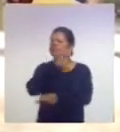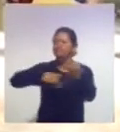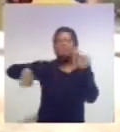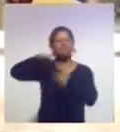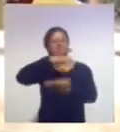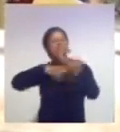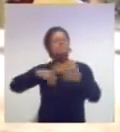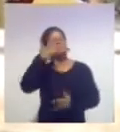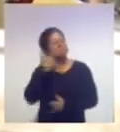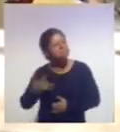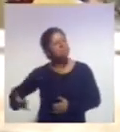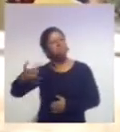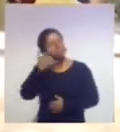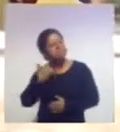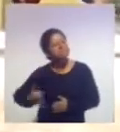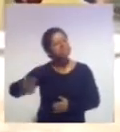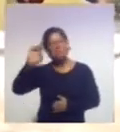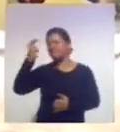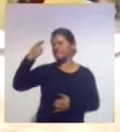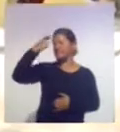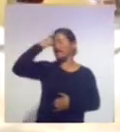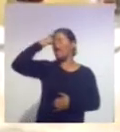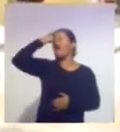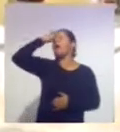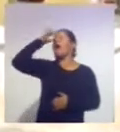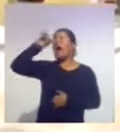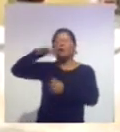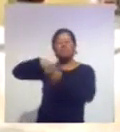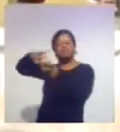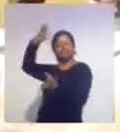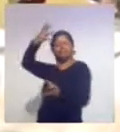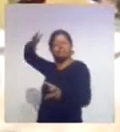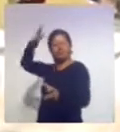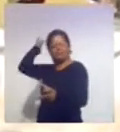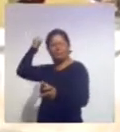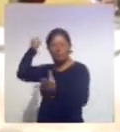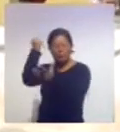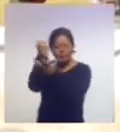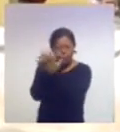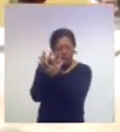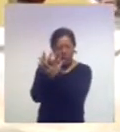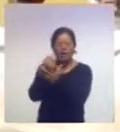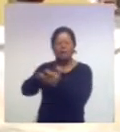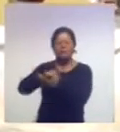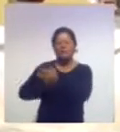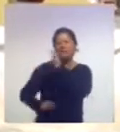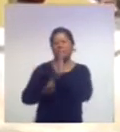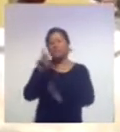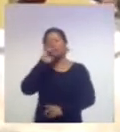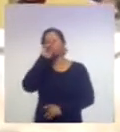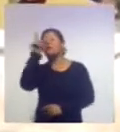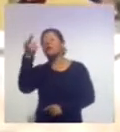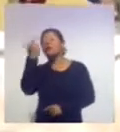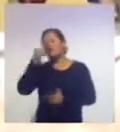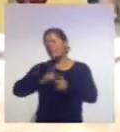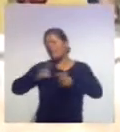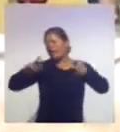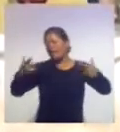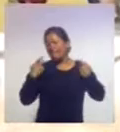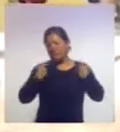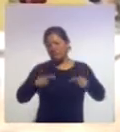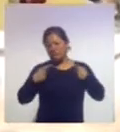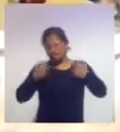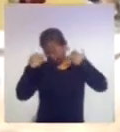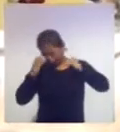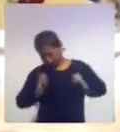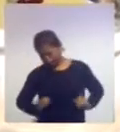va a hacer esforzarnos por hacer las cosas mejor, por crecer como personas y por trabajar todos los